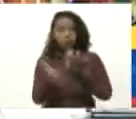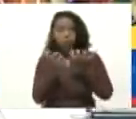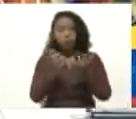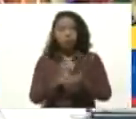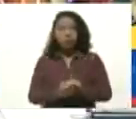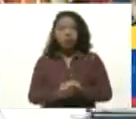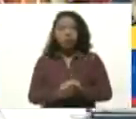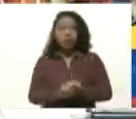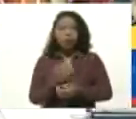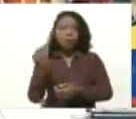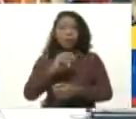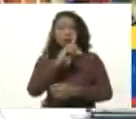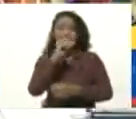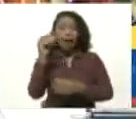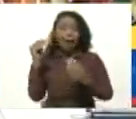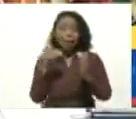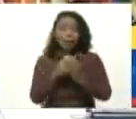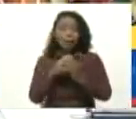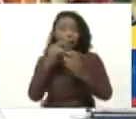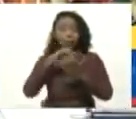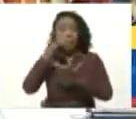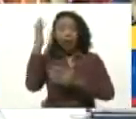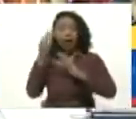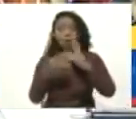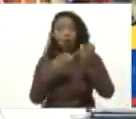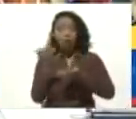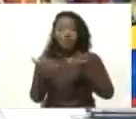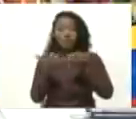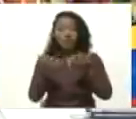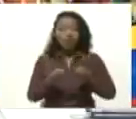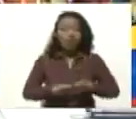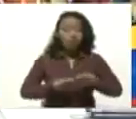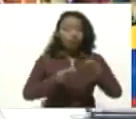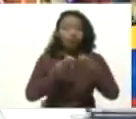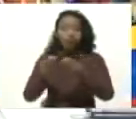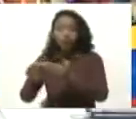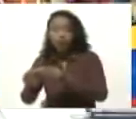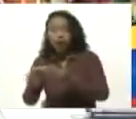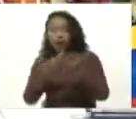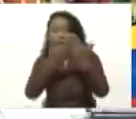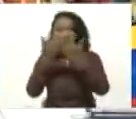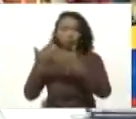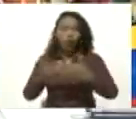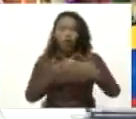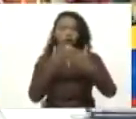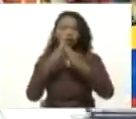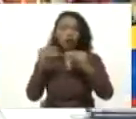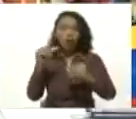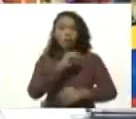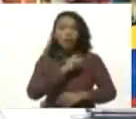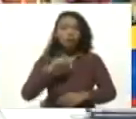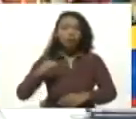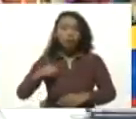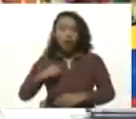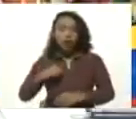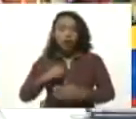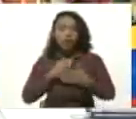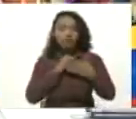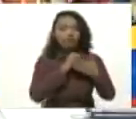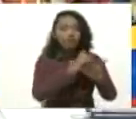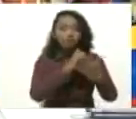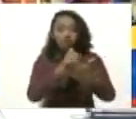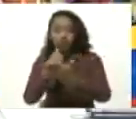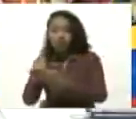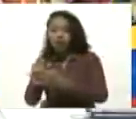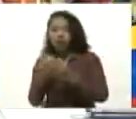100.000 que hacen el milagro de llevar el alimento a los estudiantes y a todo el personal. Ayudar y apoyar